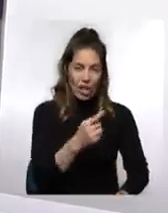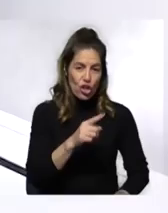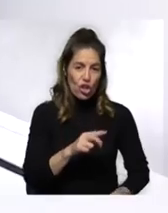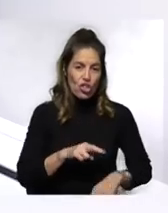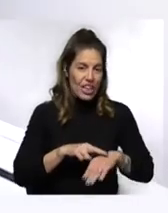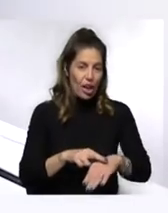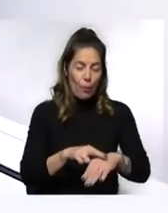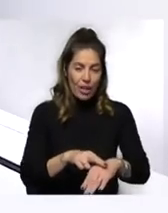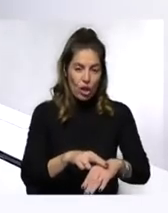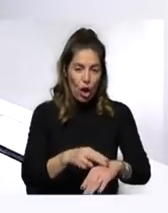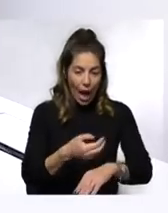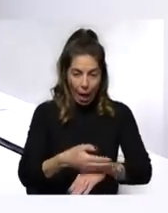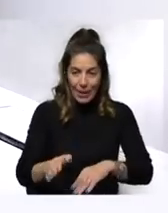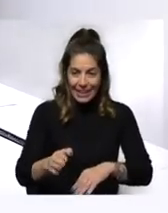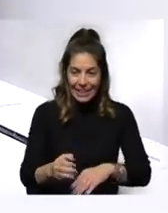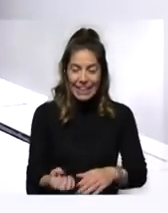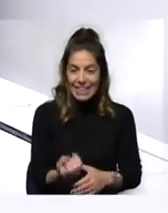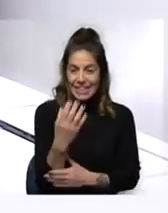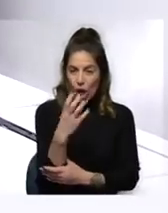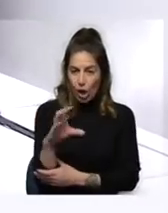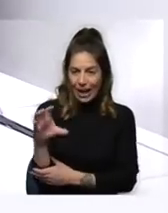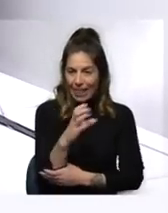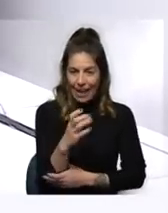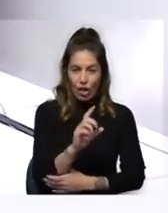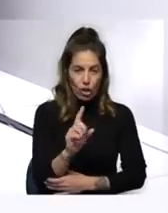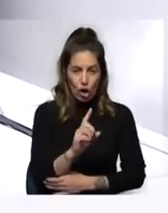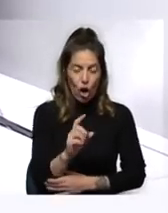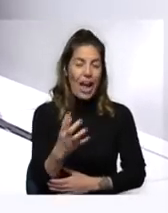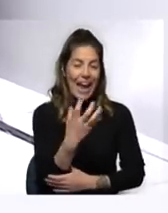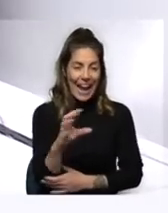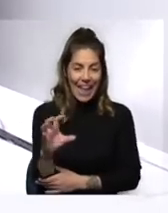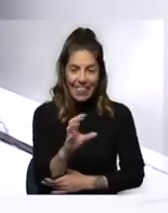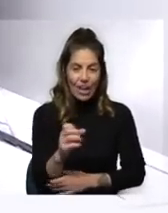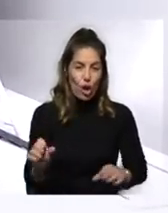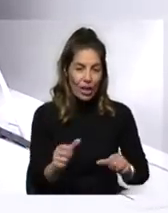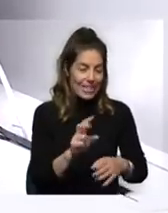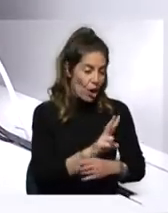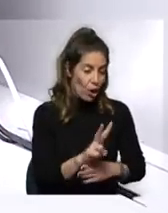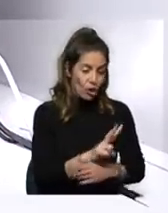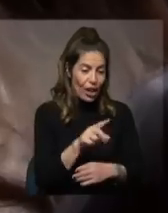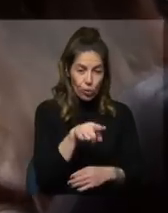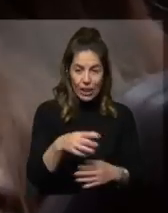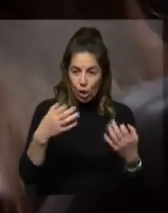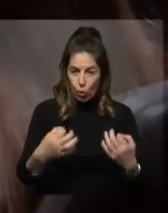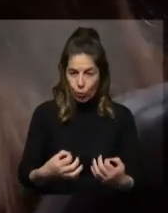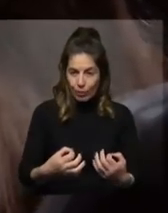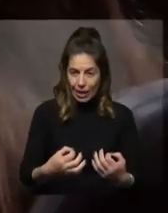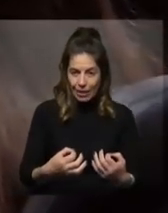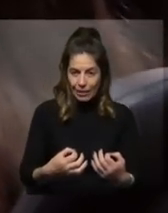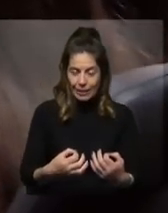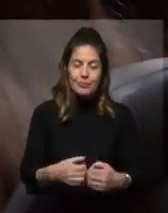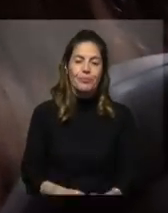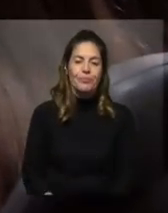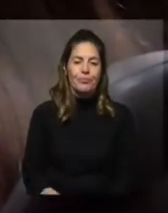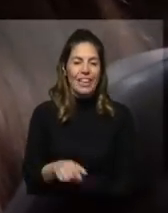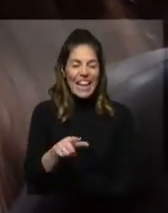a partir de que se instaló el radar el radar lo que hace es fiscalizar que usted la cumple cuando pasa por allí claro Exactamente Bueno